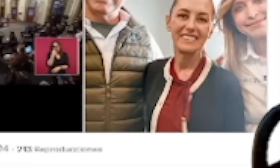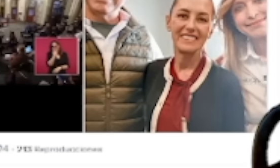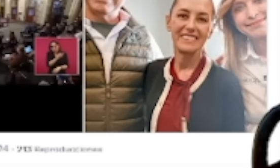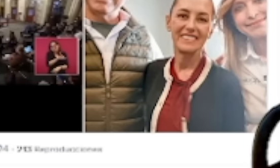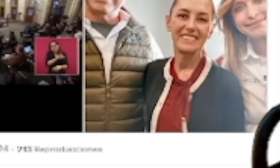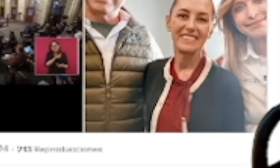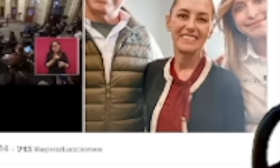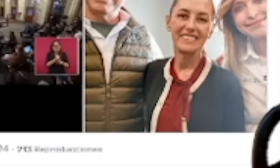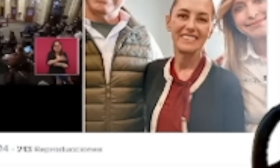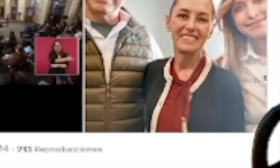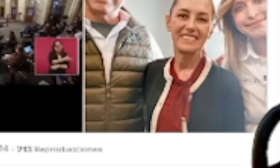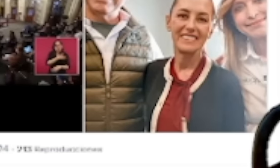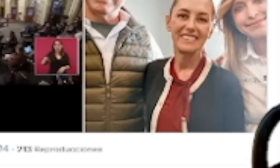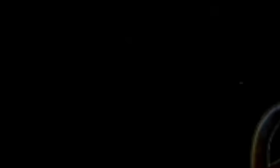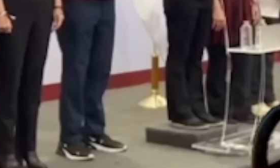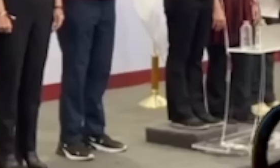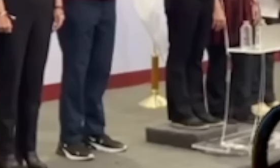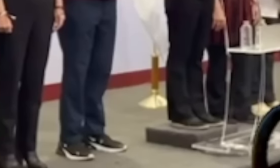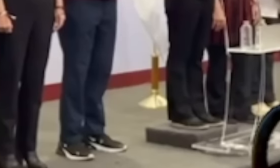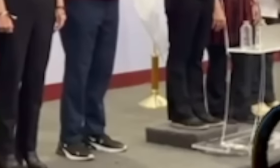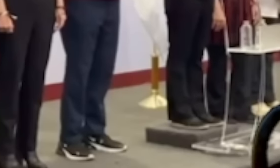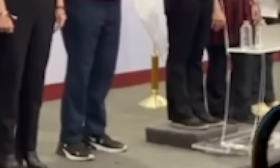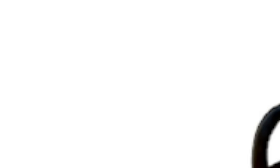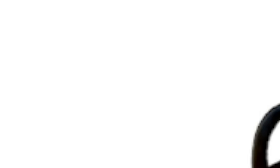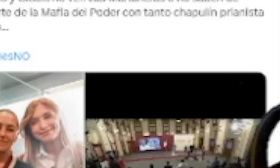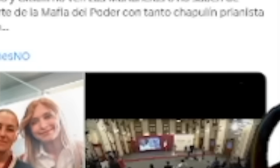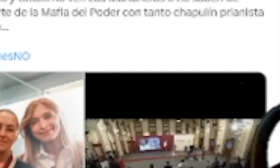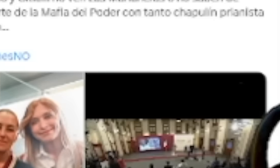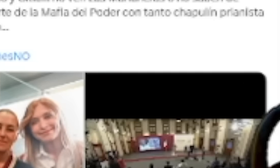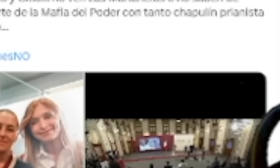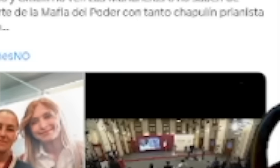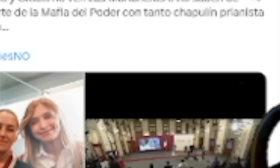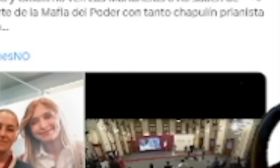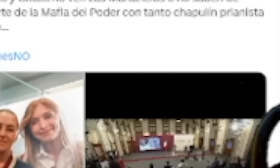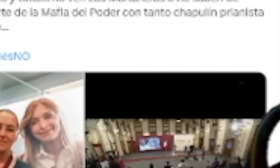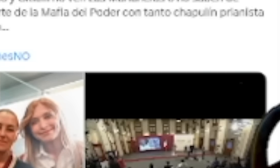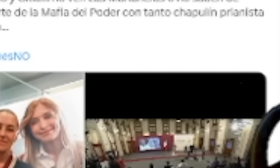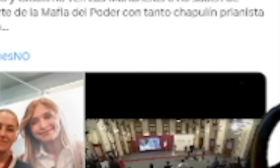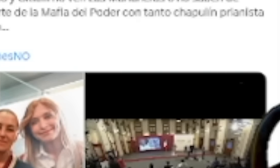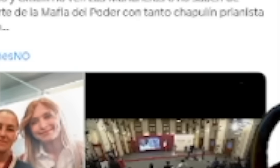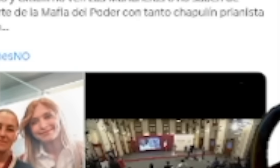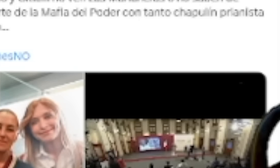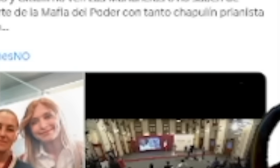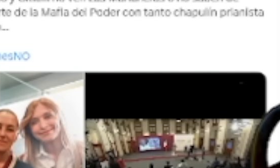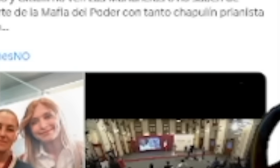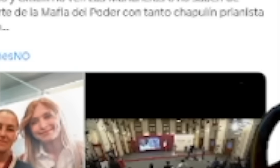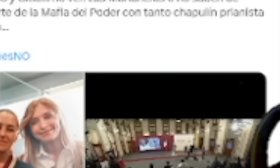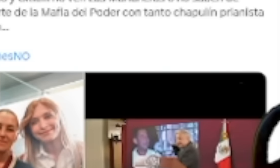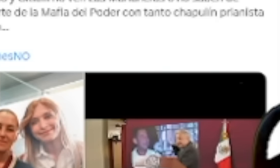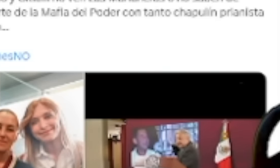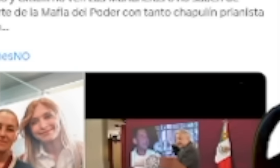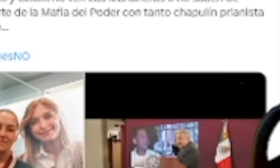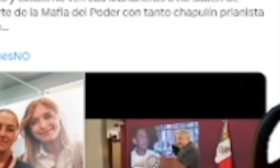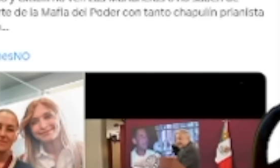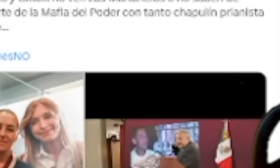personaje pues está buscando ser senador de Tamaulipas y está haciendo campaña a favor